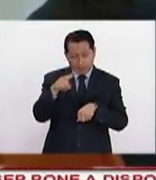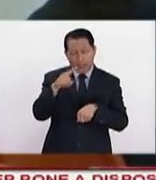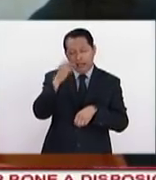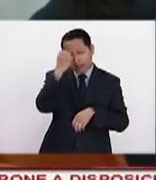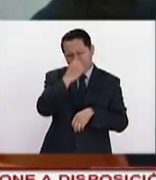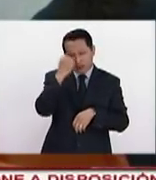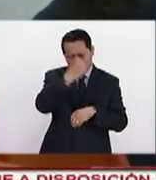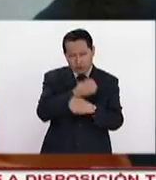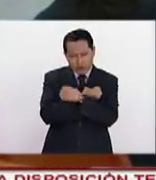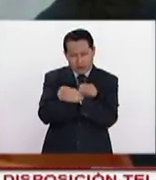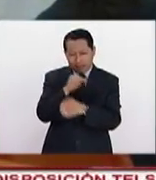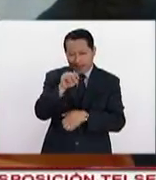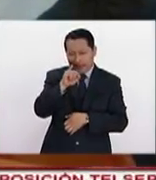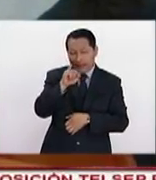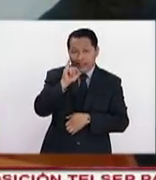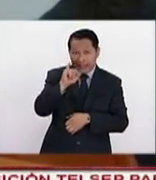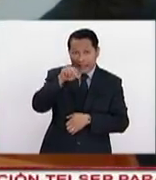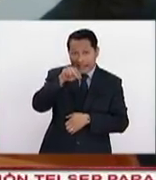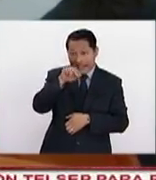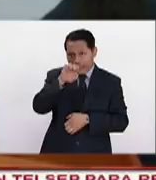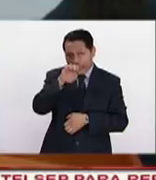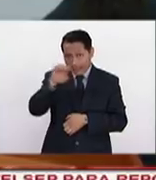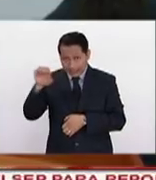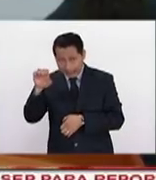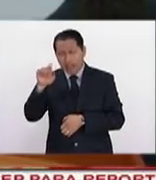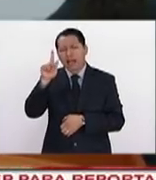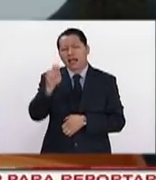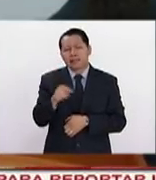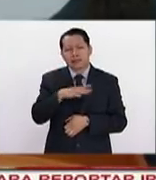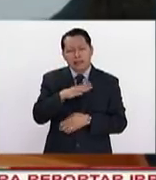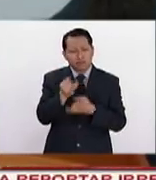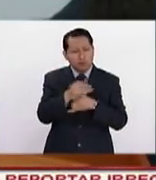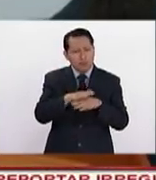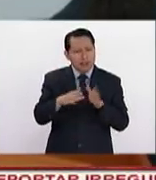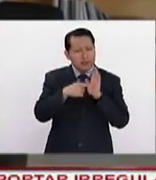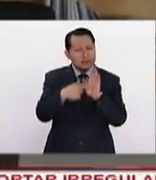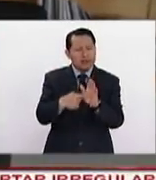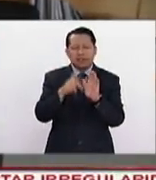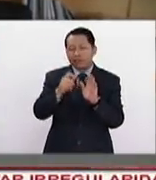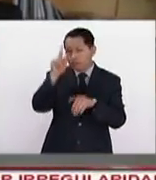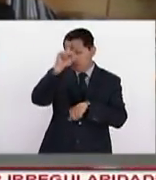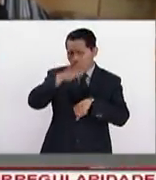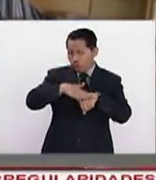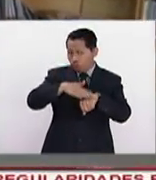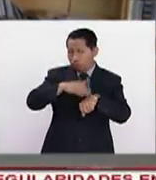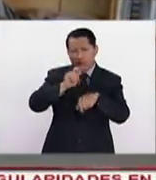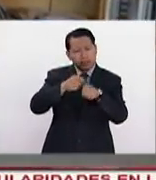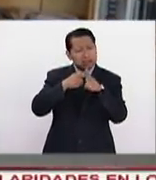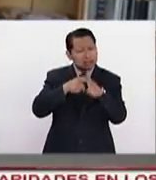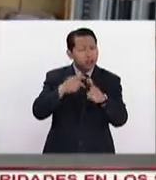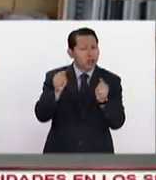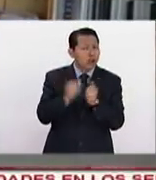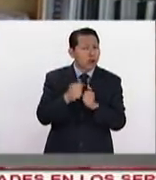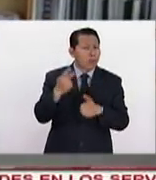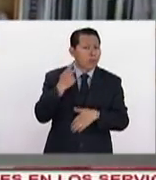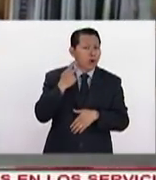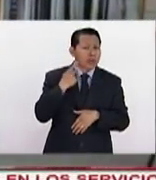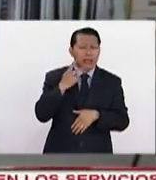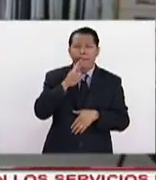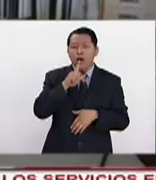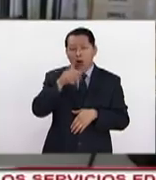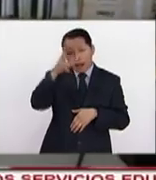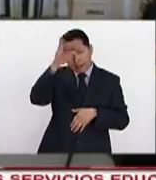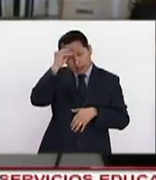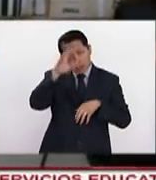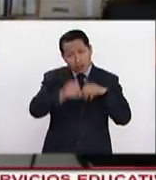de la Educación, organismo encargado de brindar información sobre estas pruebas, recomendó continuar con las políticas de mejora del